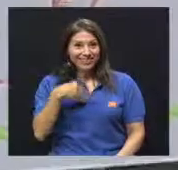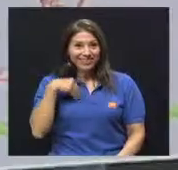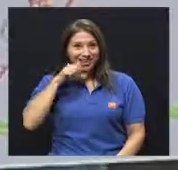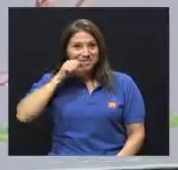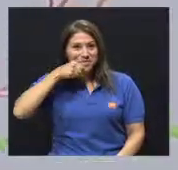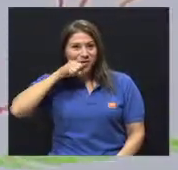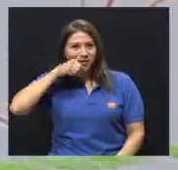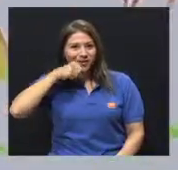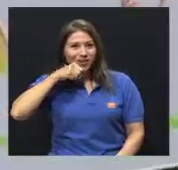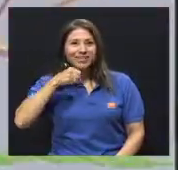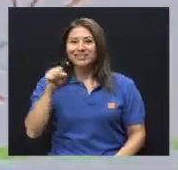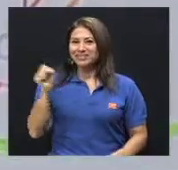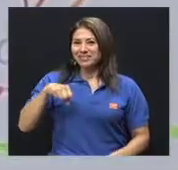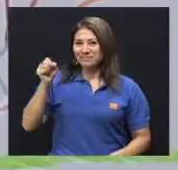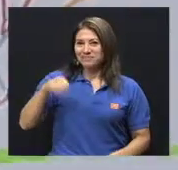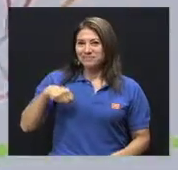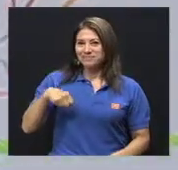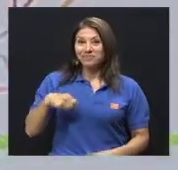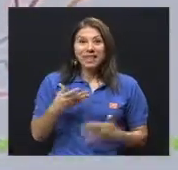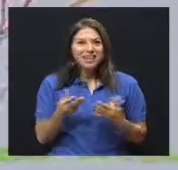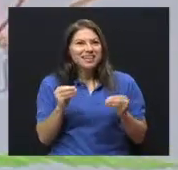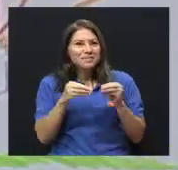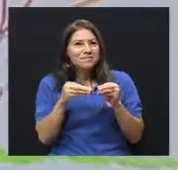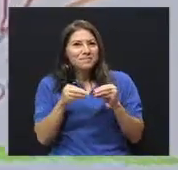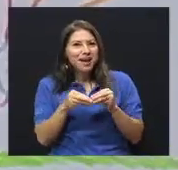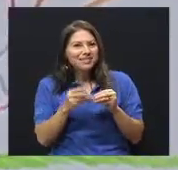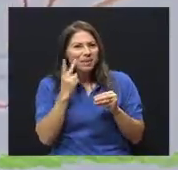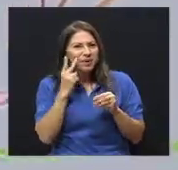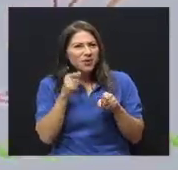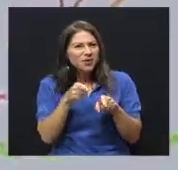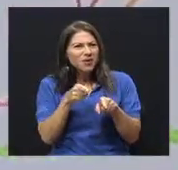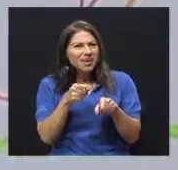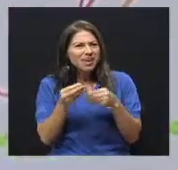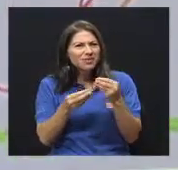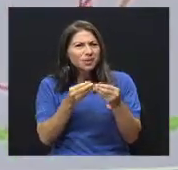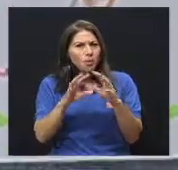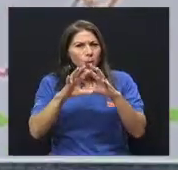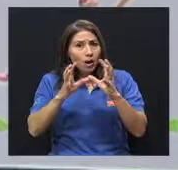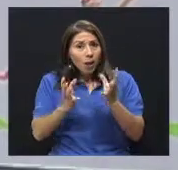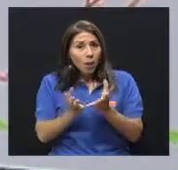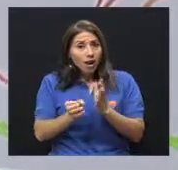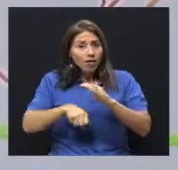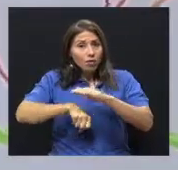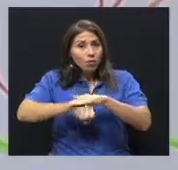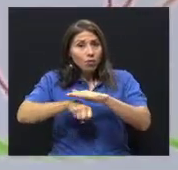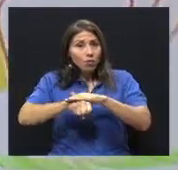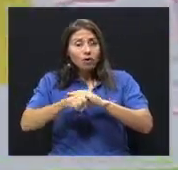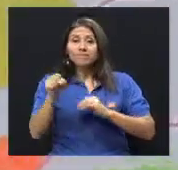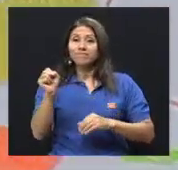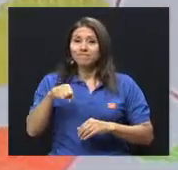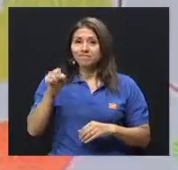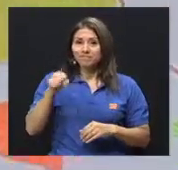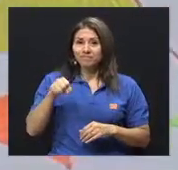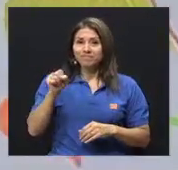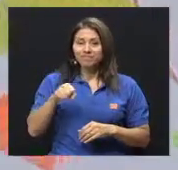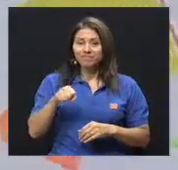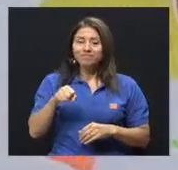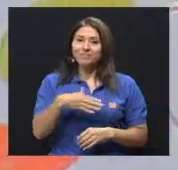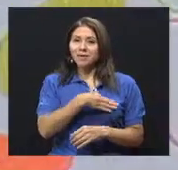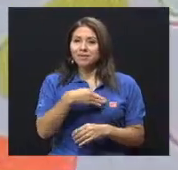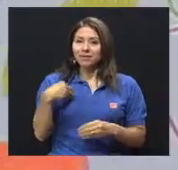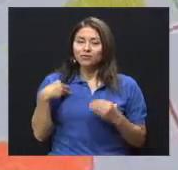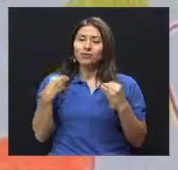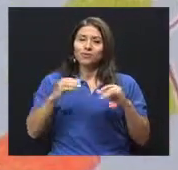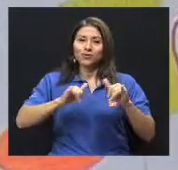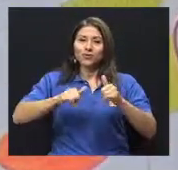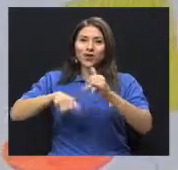Ajá. ¿Te gusta el pollo, Jimena? Sí. Ah, ¿y qué más? Ahí veo, ¿qué es eso? Como una bola de fútbol. Ajá, sí. Ah.